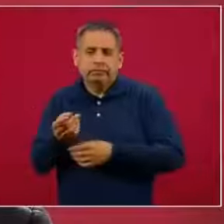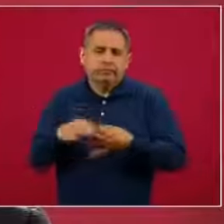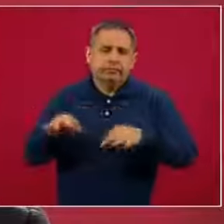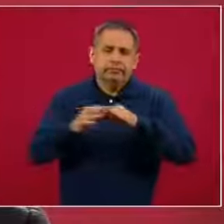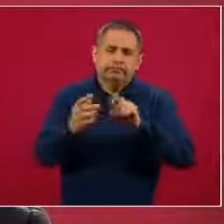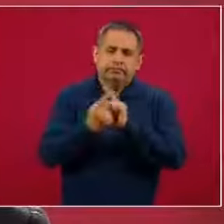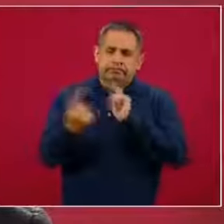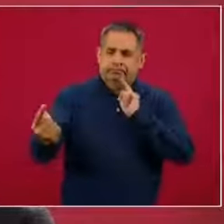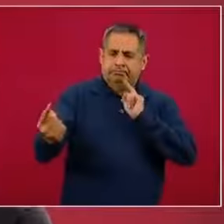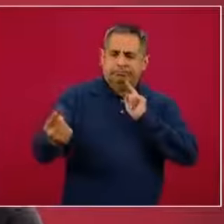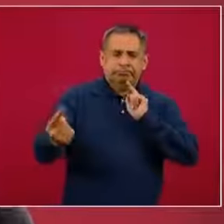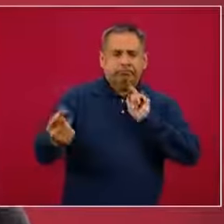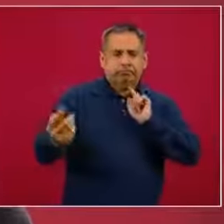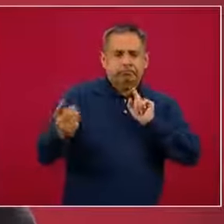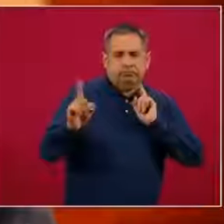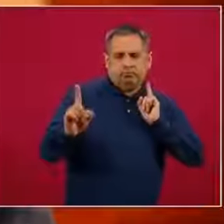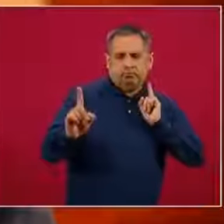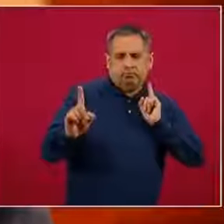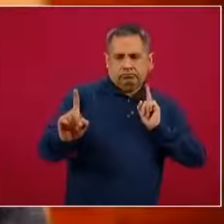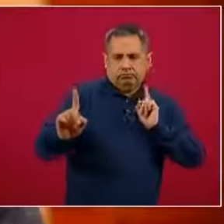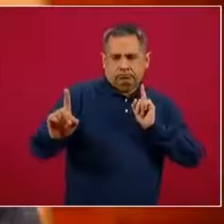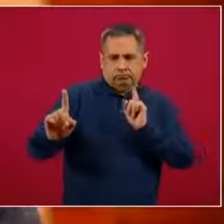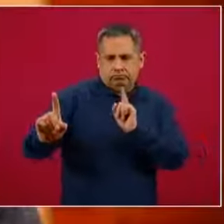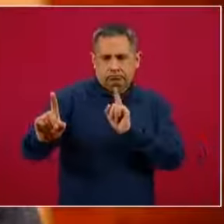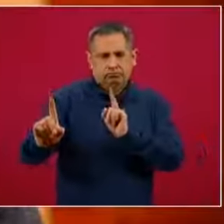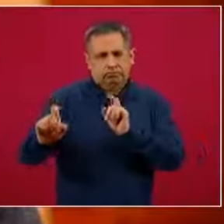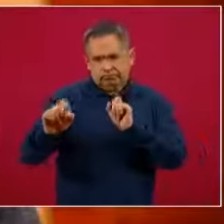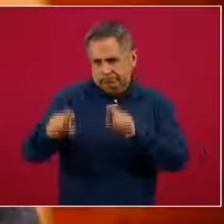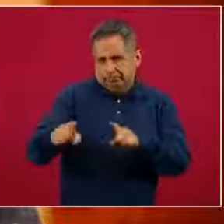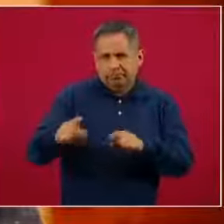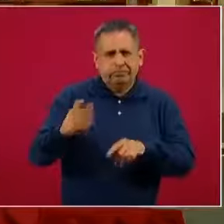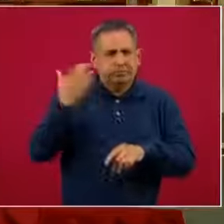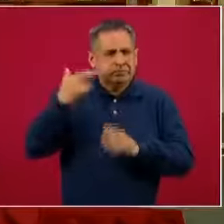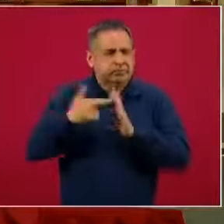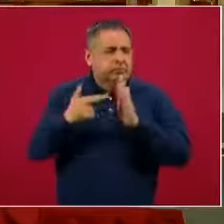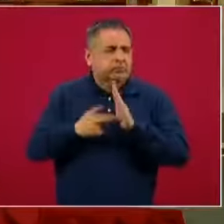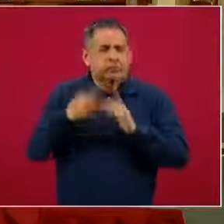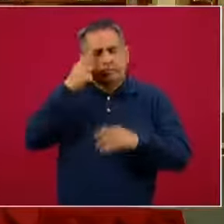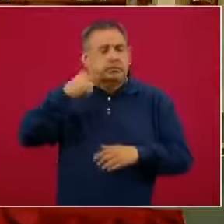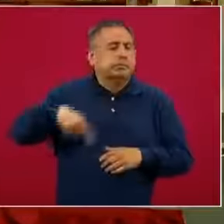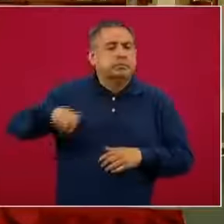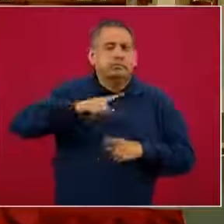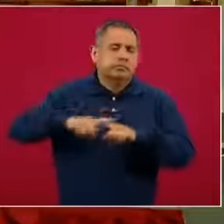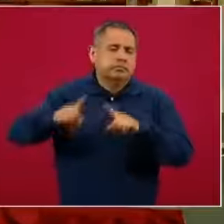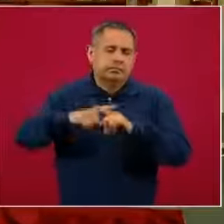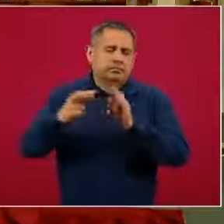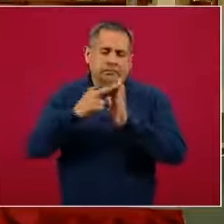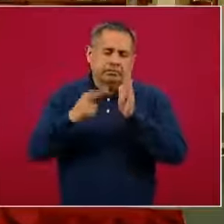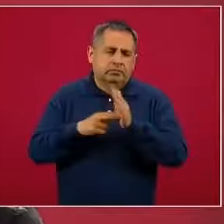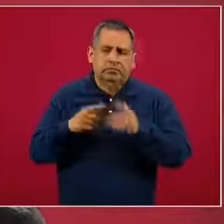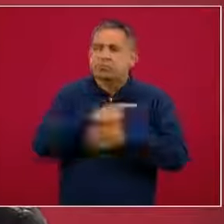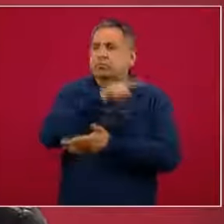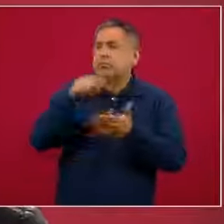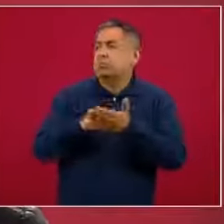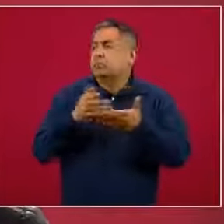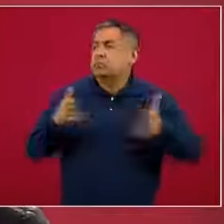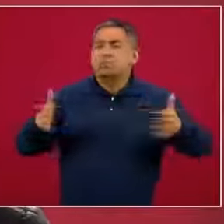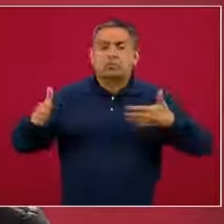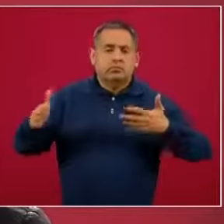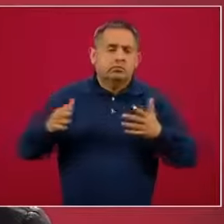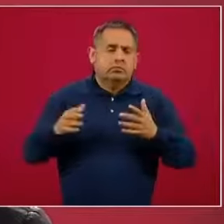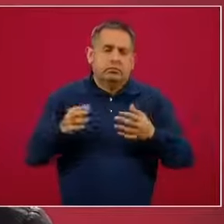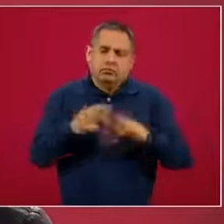distancia convencionales que la Secretaría de Salud ha establecido para los distintos espacios de uso